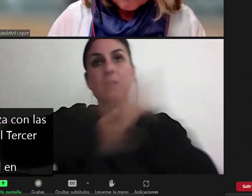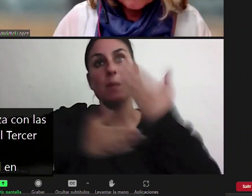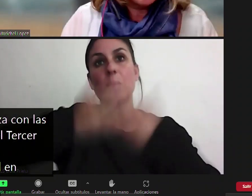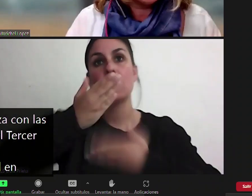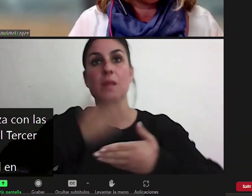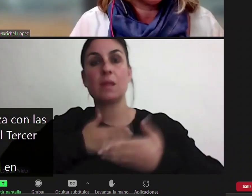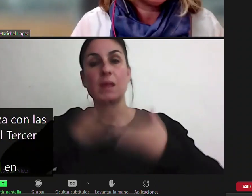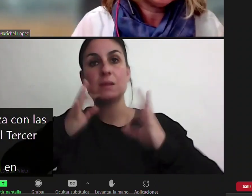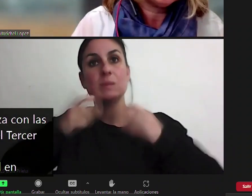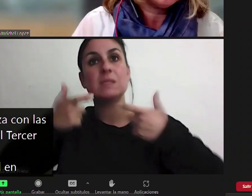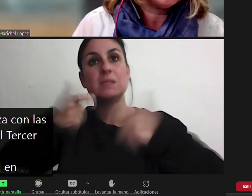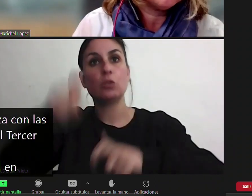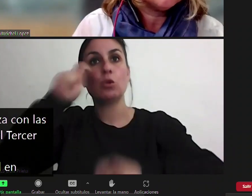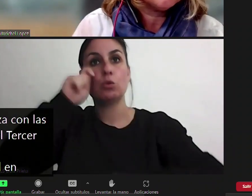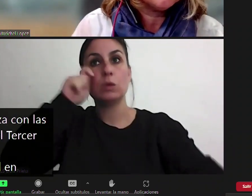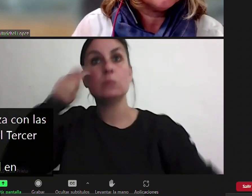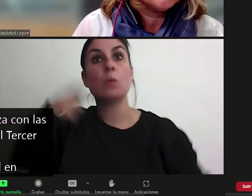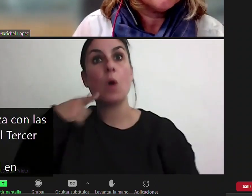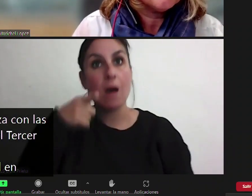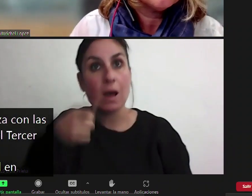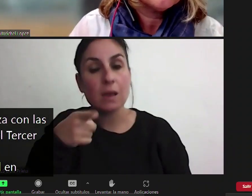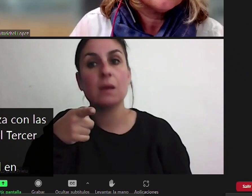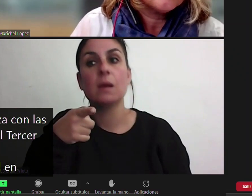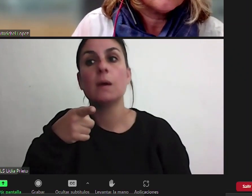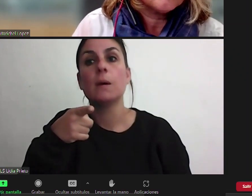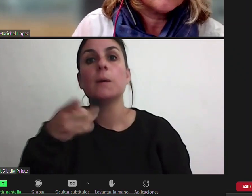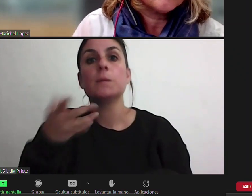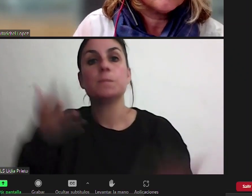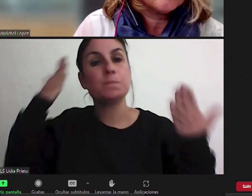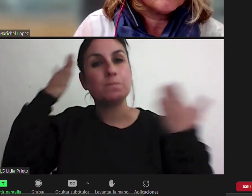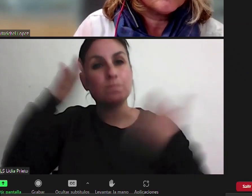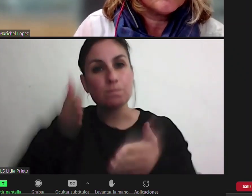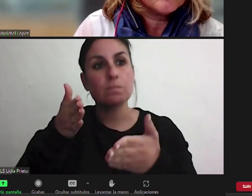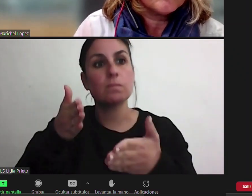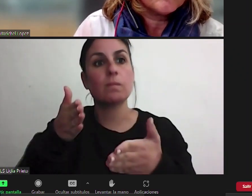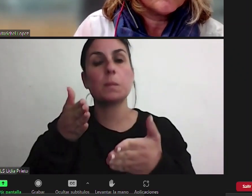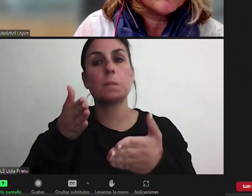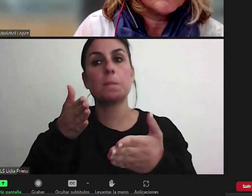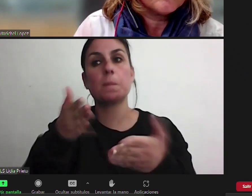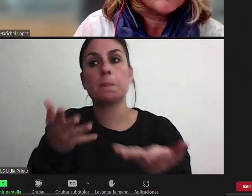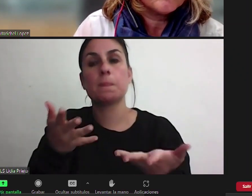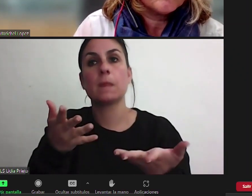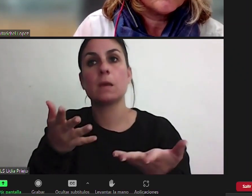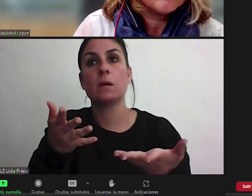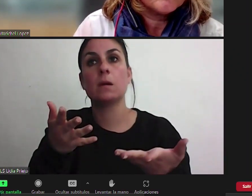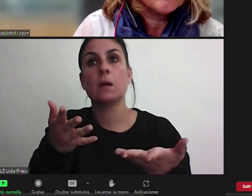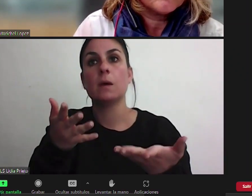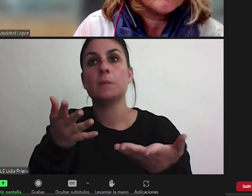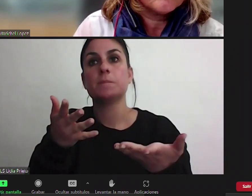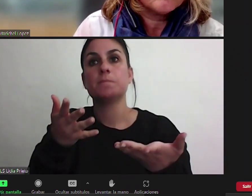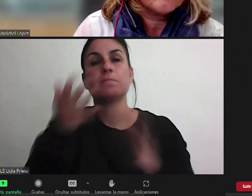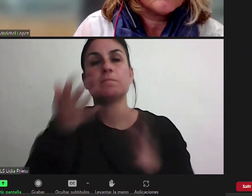turístico, en donde hicimos muy centradamente lo que significaba el trato